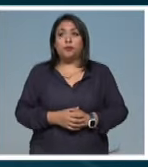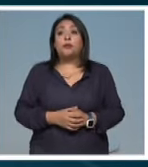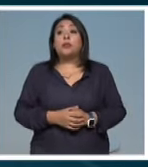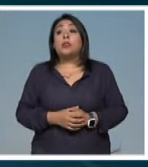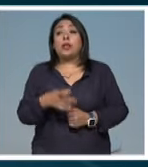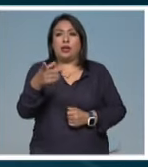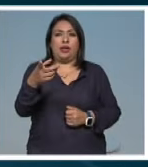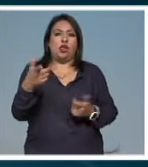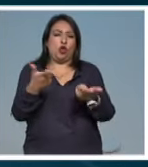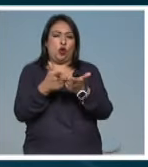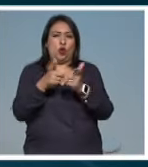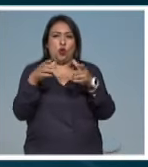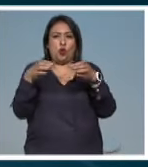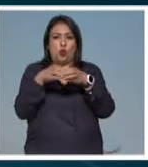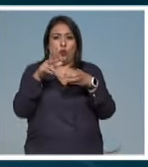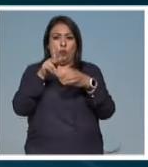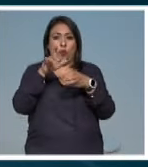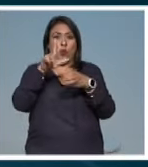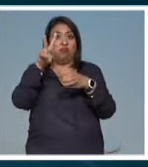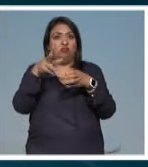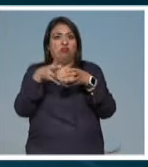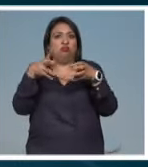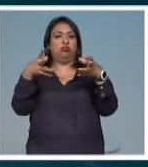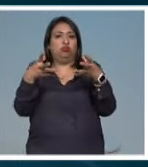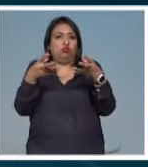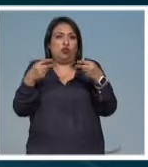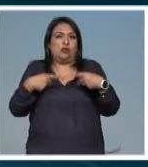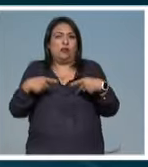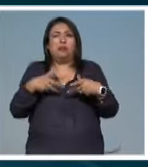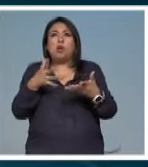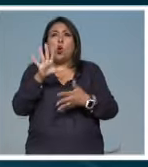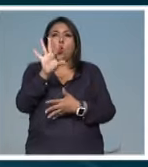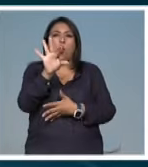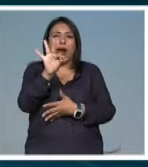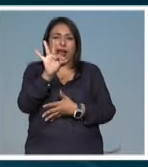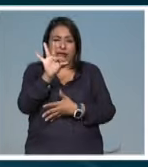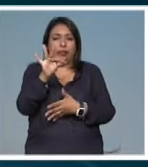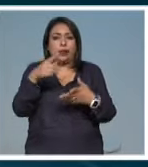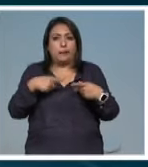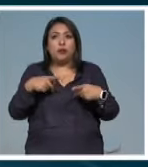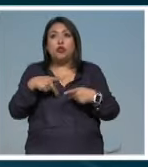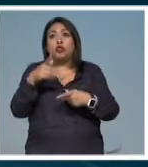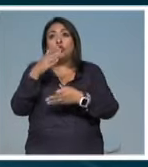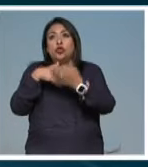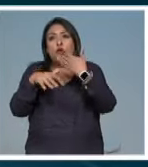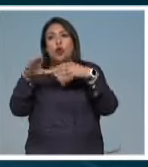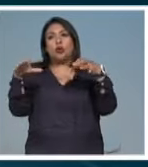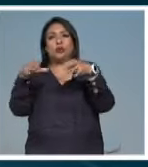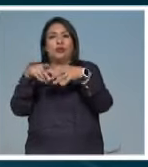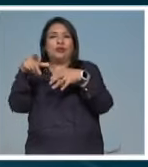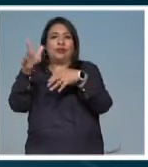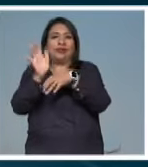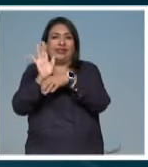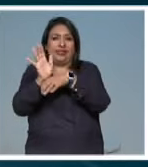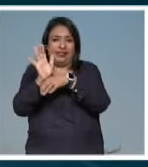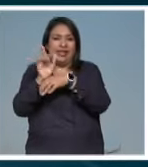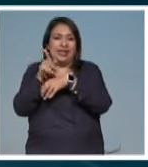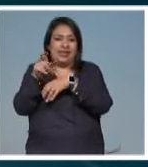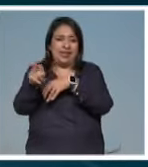La delegación polaca que viene es enorme, son como 40 polacos de todas las partes de la cadena productiva de cine, es decir,